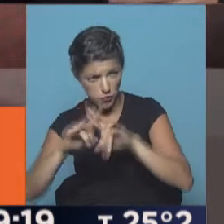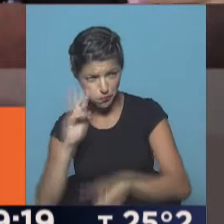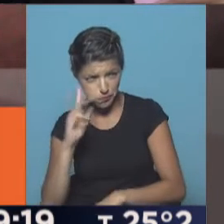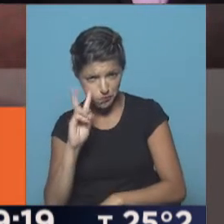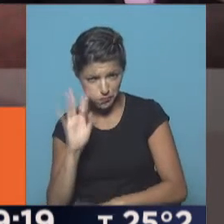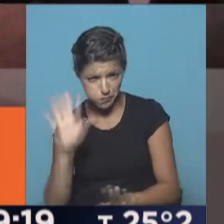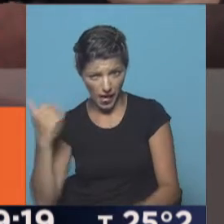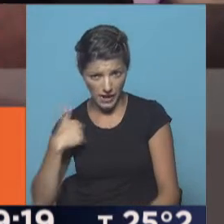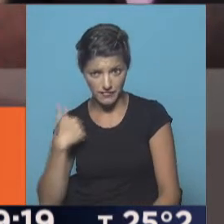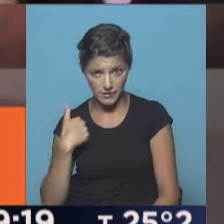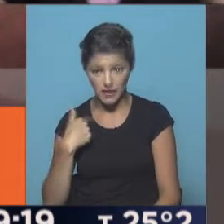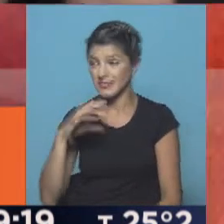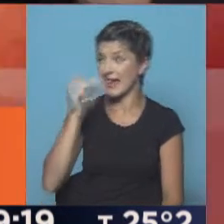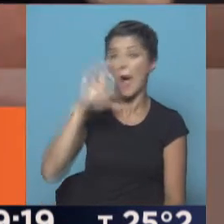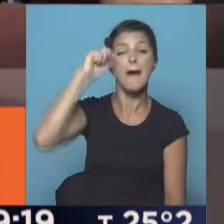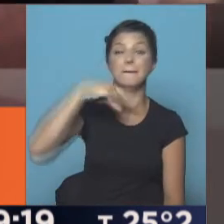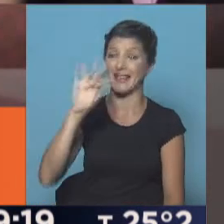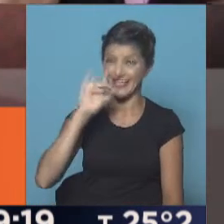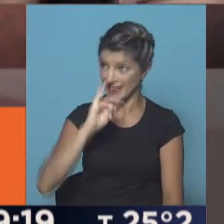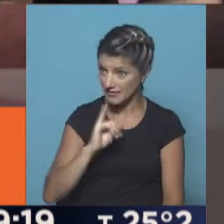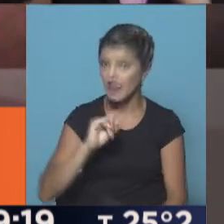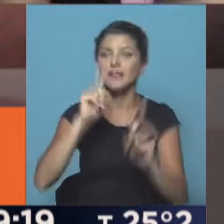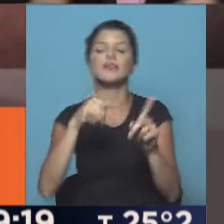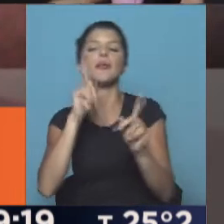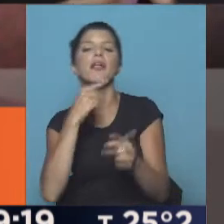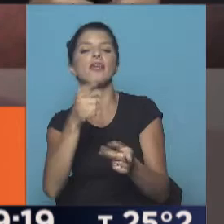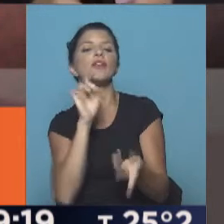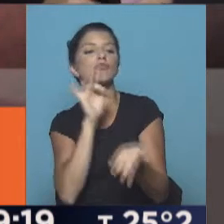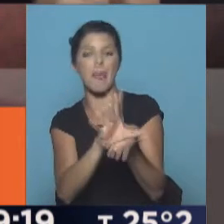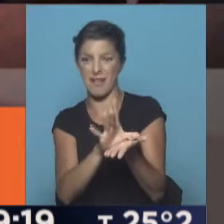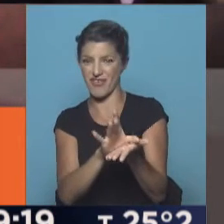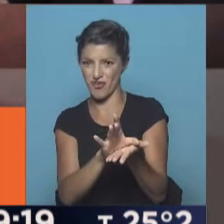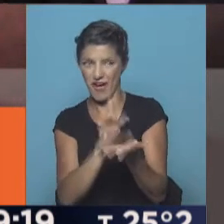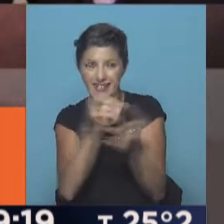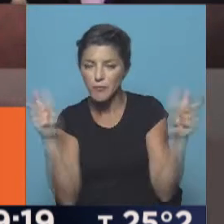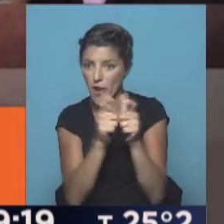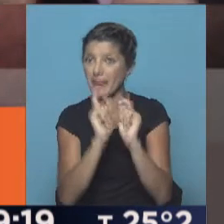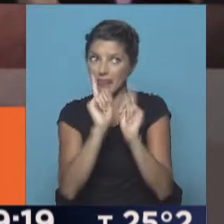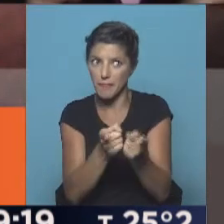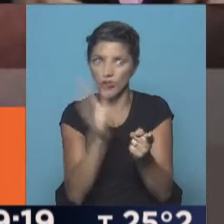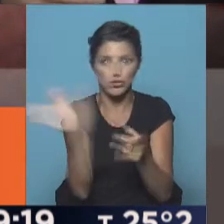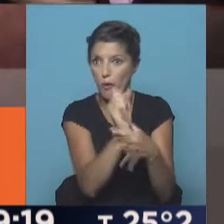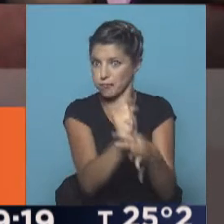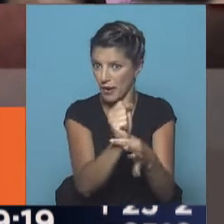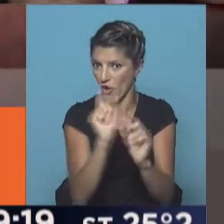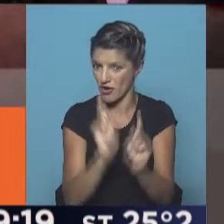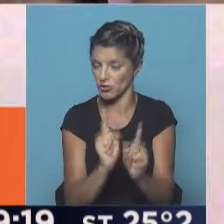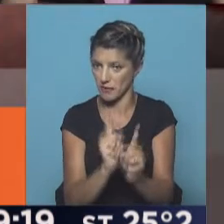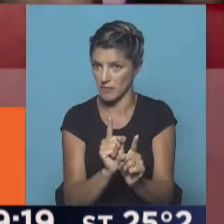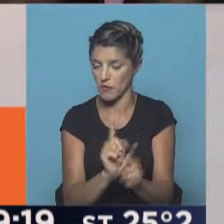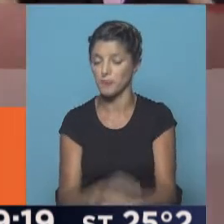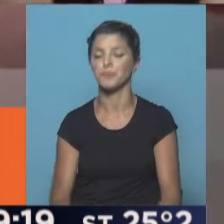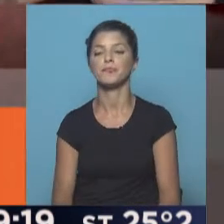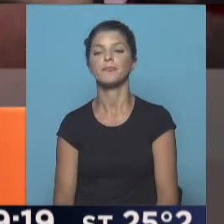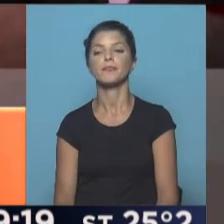claro. You Are Fired, el famoso Está despedido. Eso lo hizo, eso ha sido su gran plataforma. Pero digamos, la manera en que se discuten